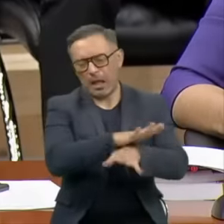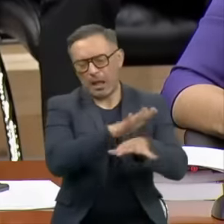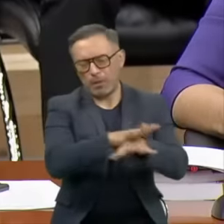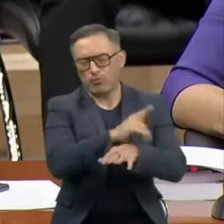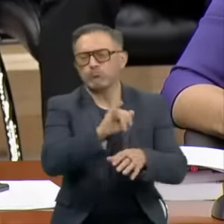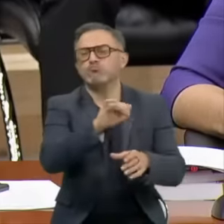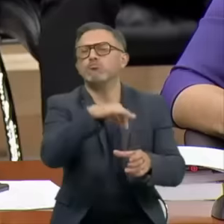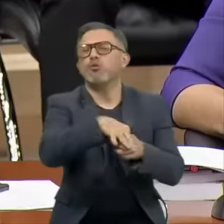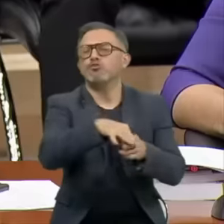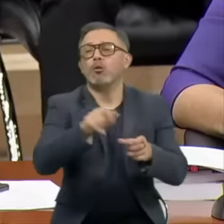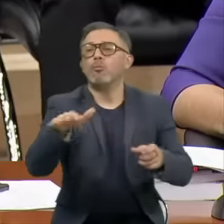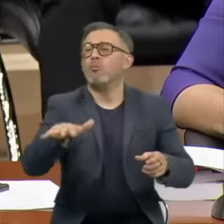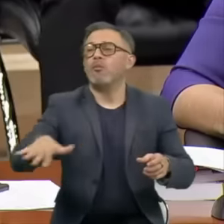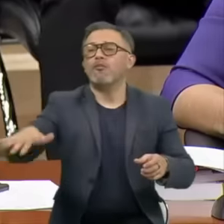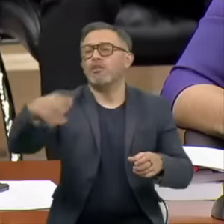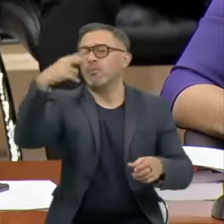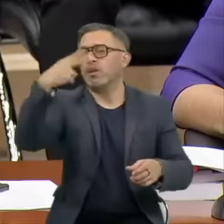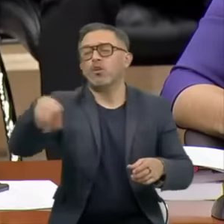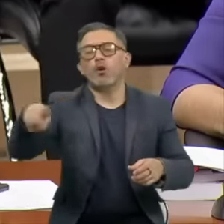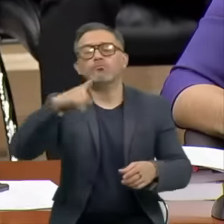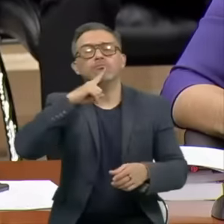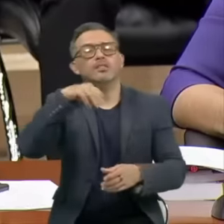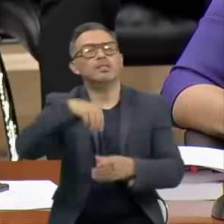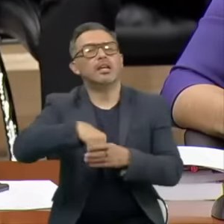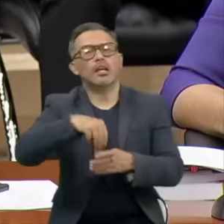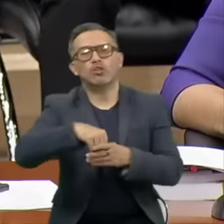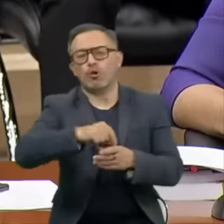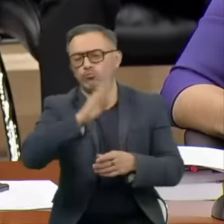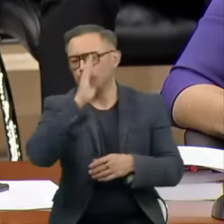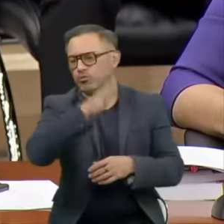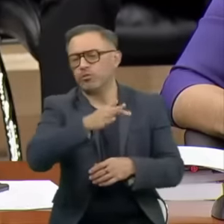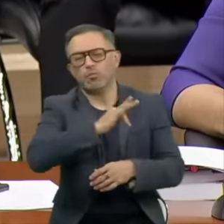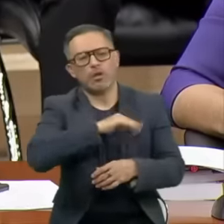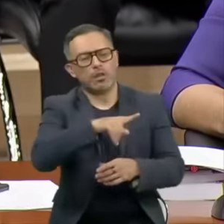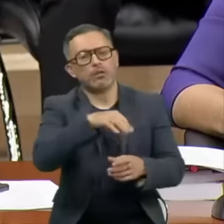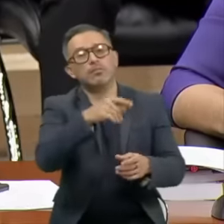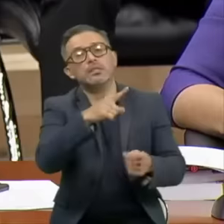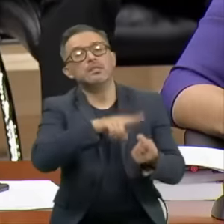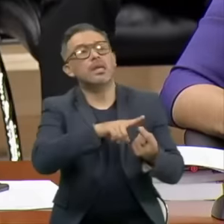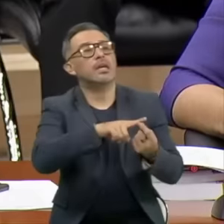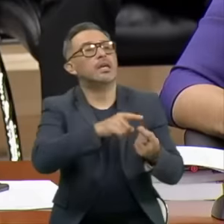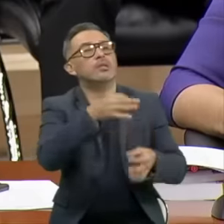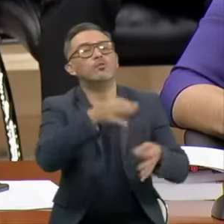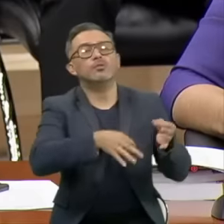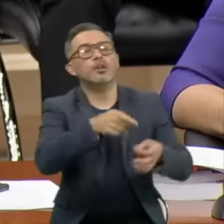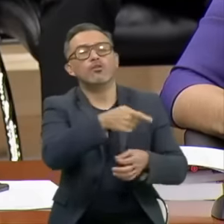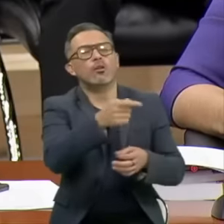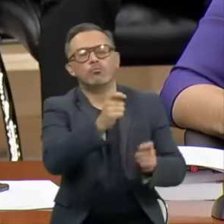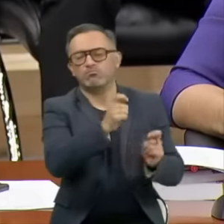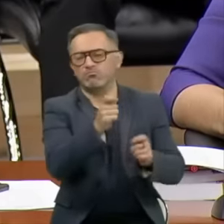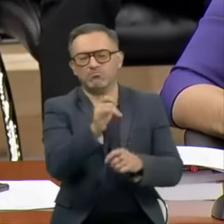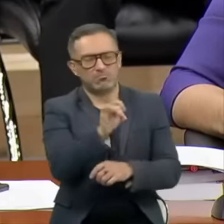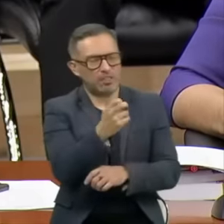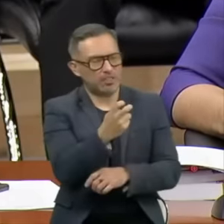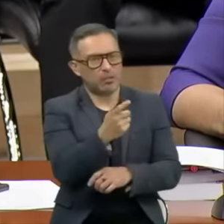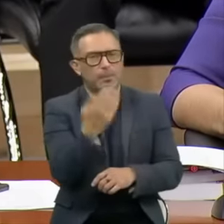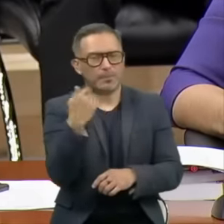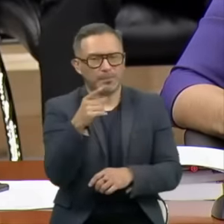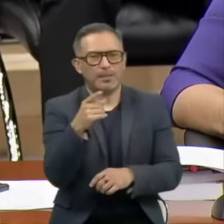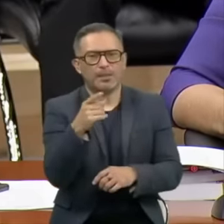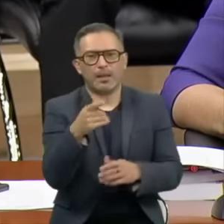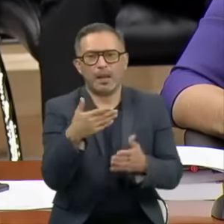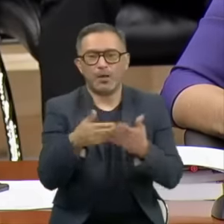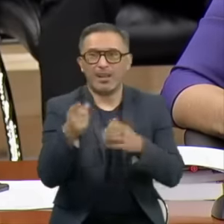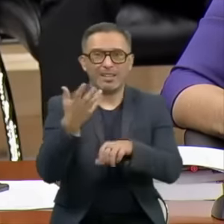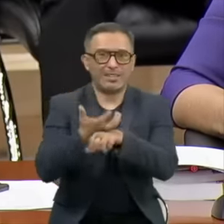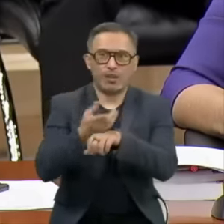el voto universal, secreto y directo a las personas juzgadoras. Así será, así el representante del imperio decadente de